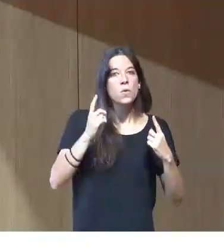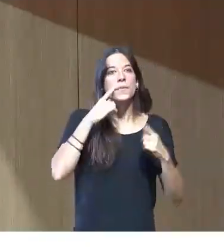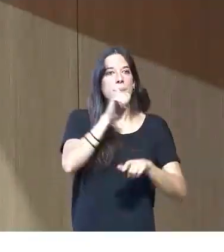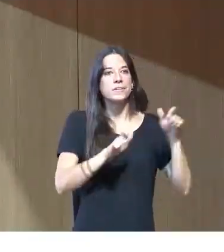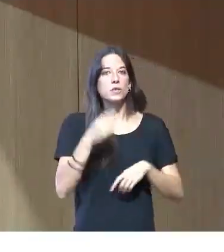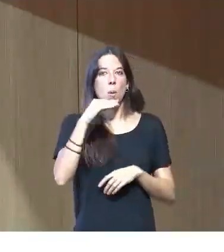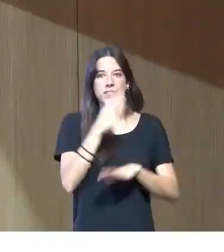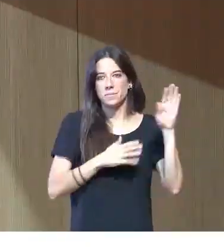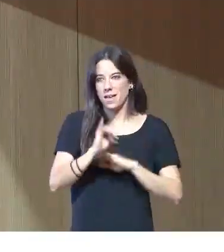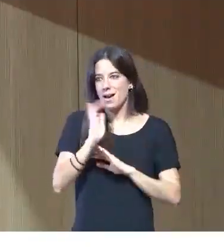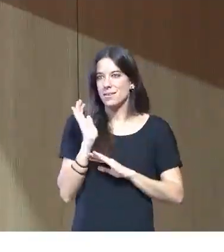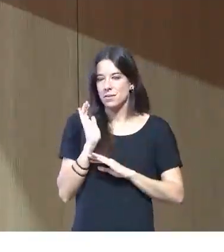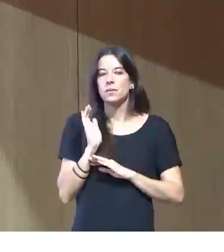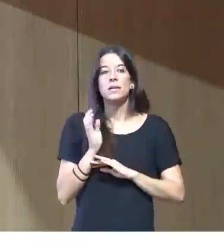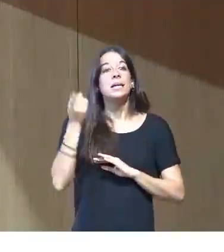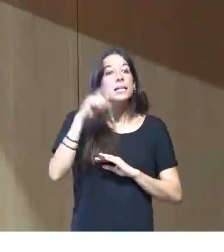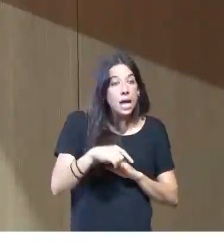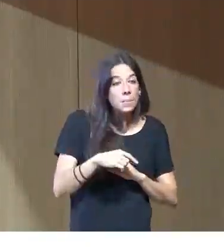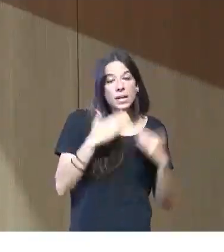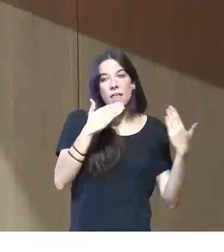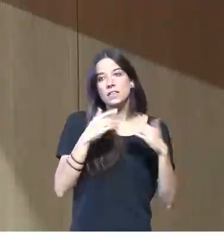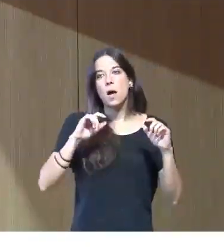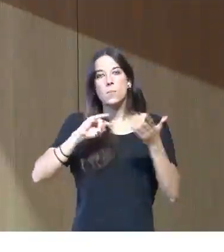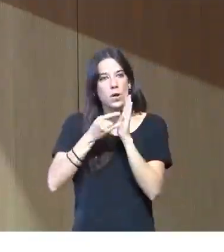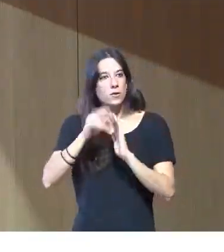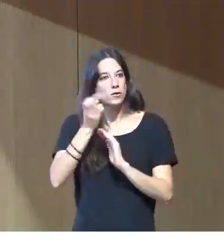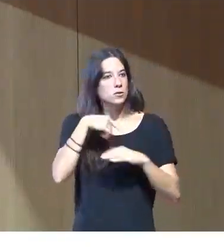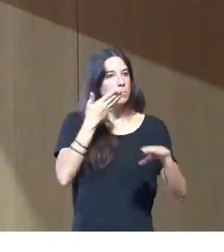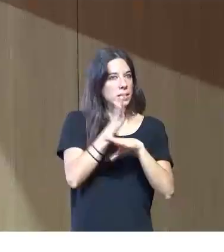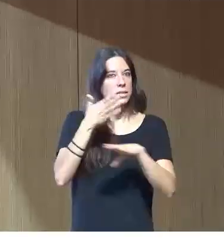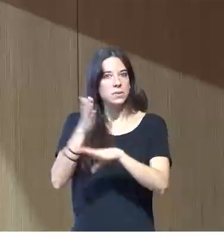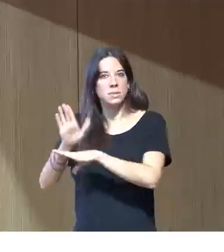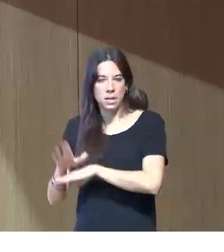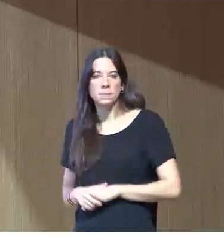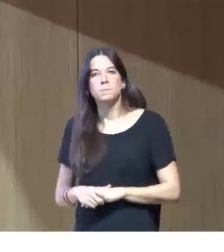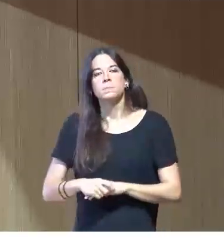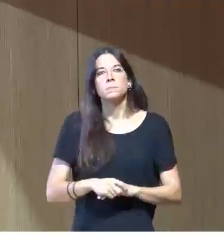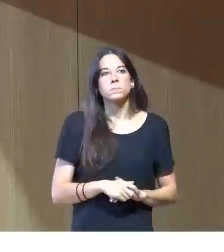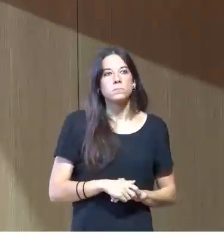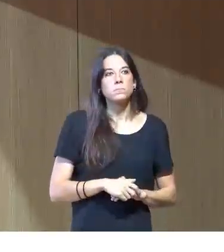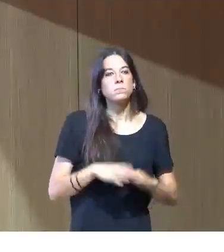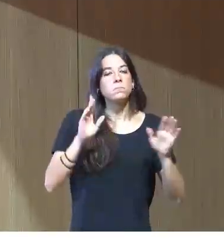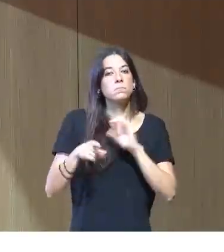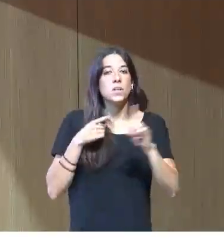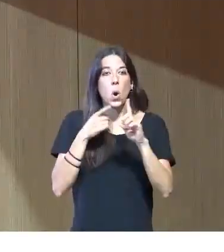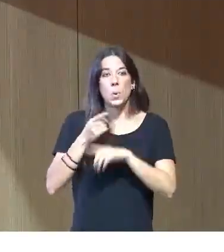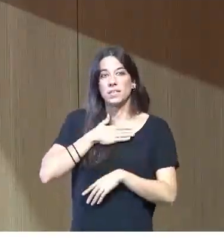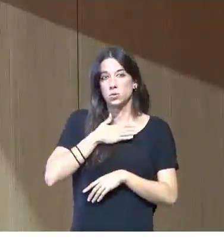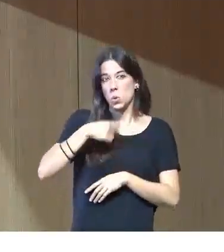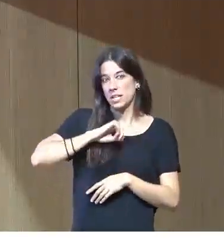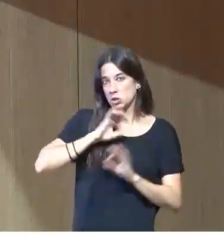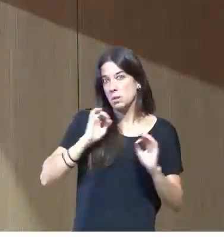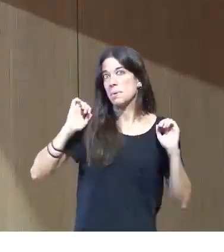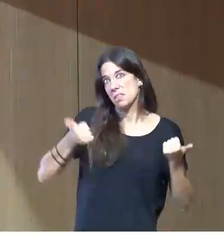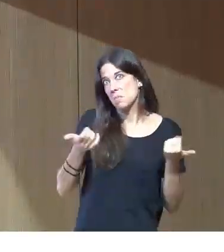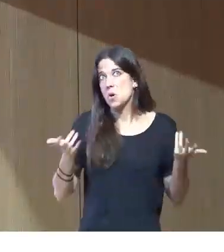y sobre todo también con los proyectos que hemos venido presentando no nuestros objetivos serán a priori